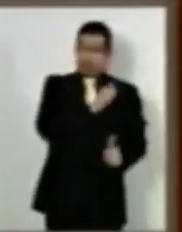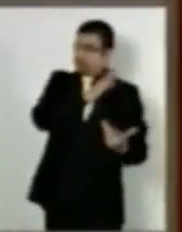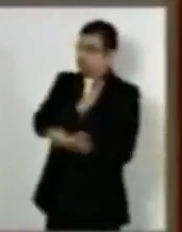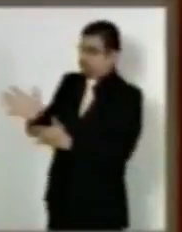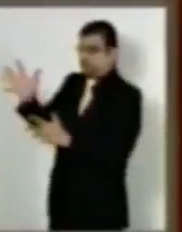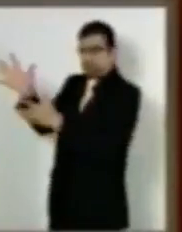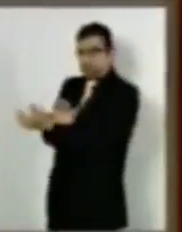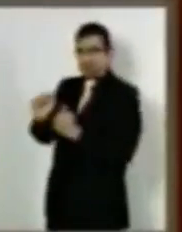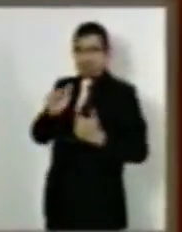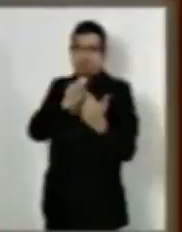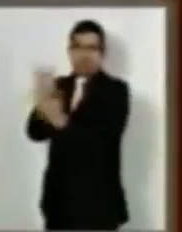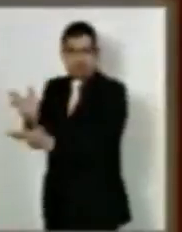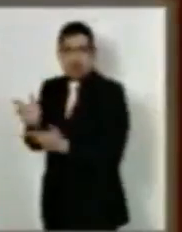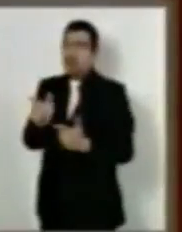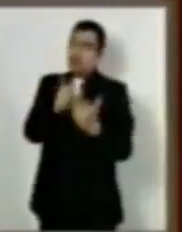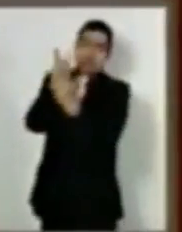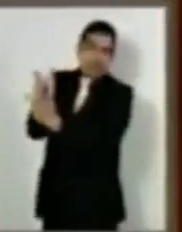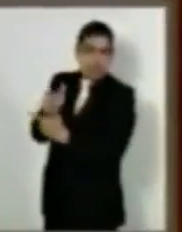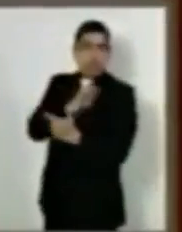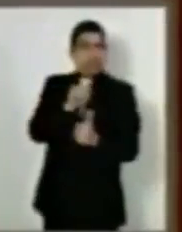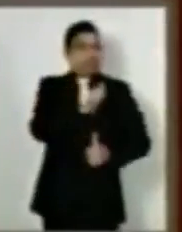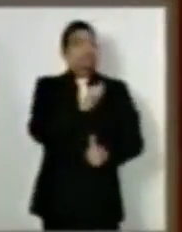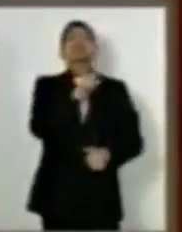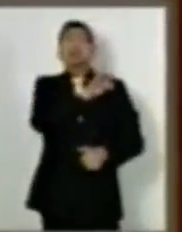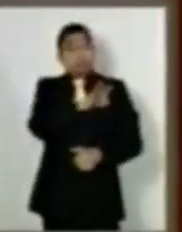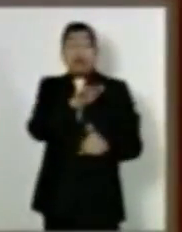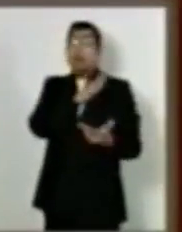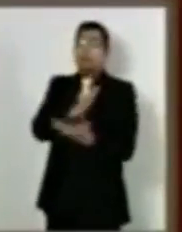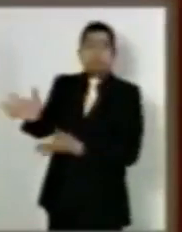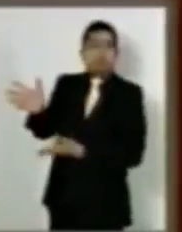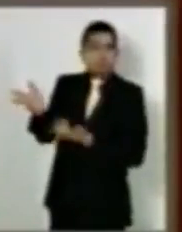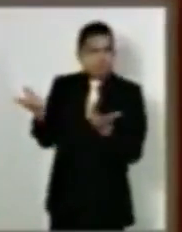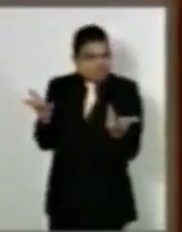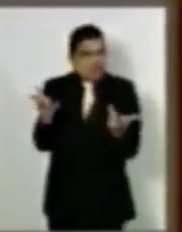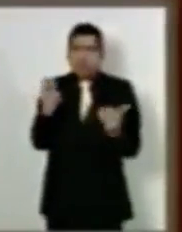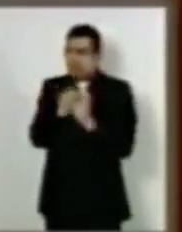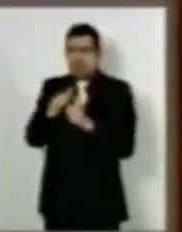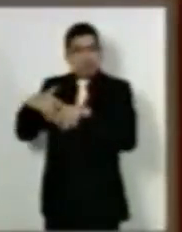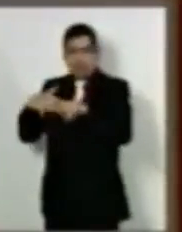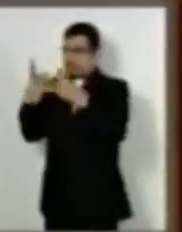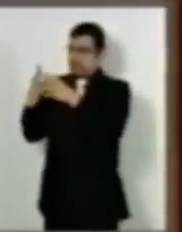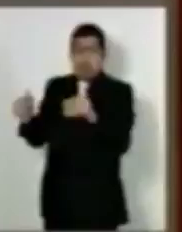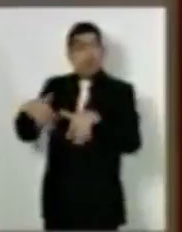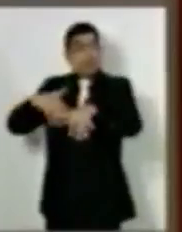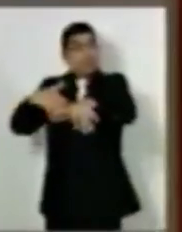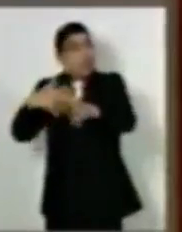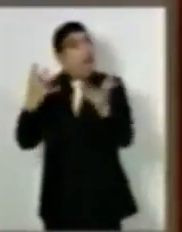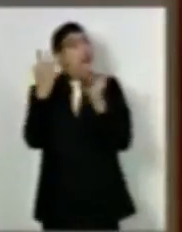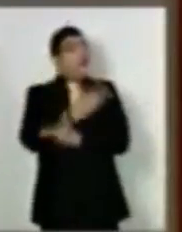interior. Por tal razón, las Fuerzas Armadas podrían intervenir en la disolución de